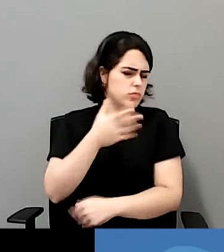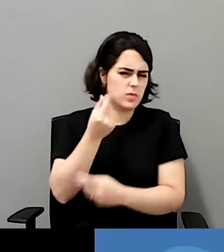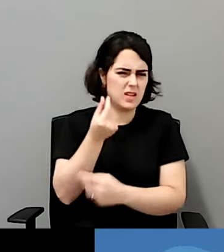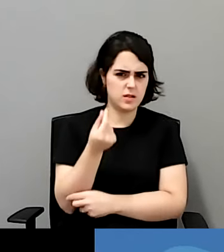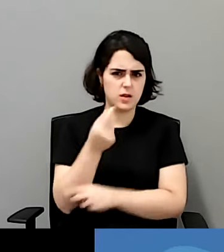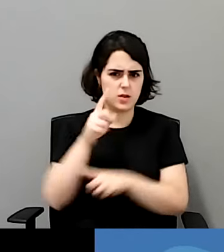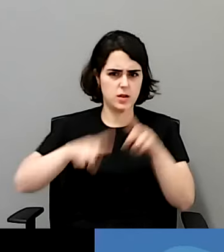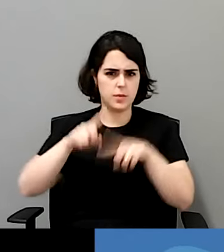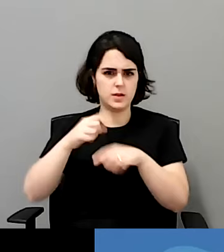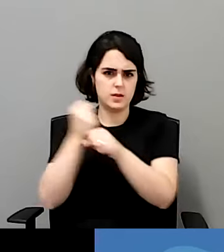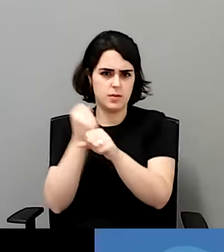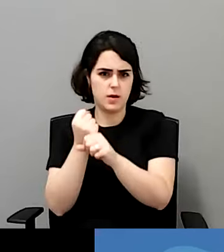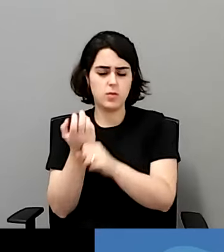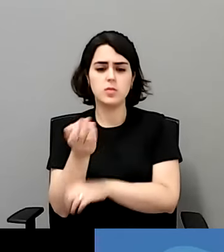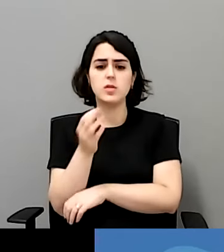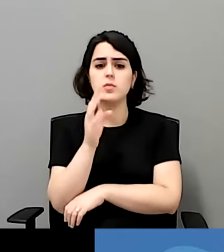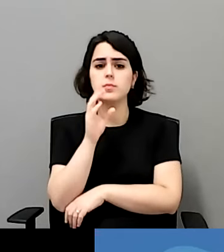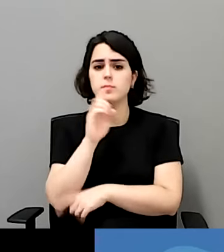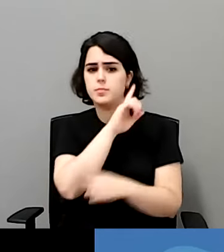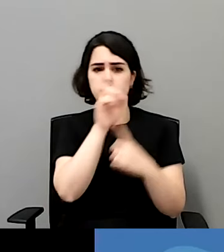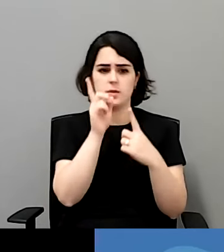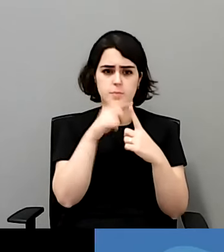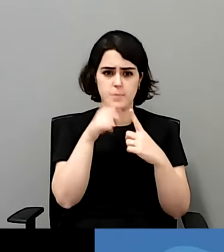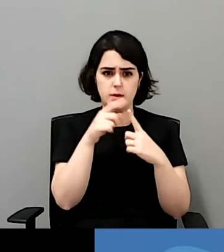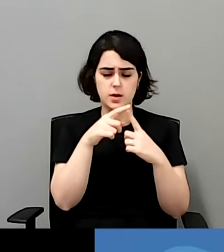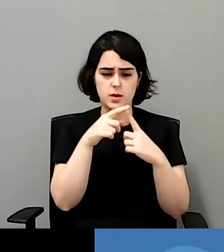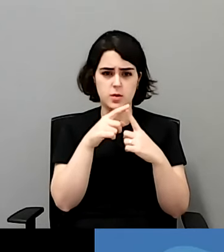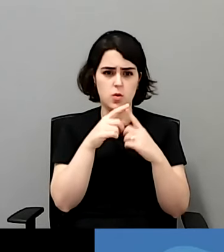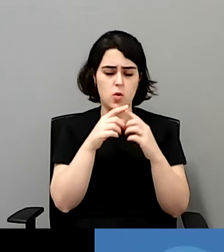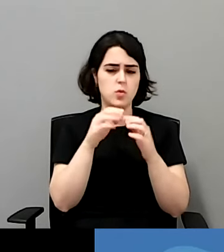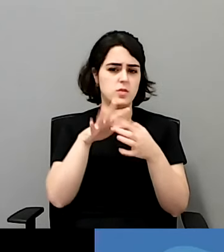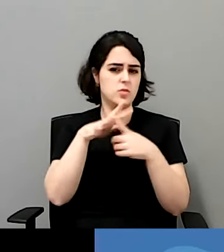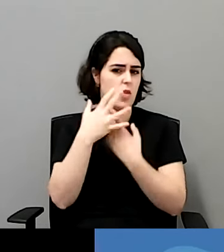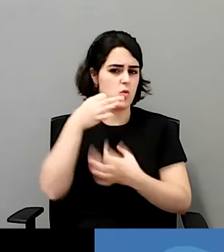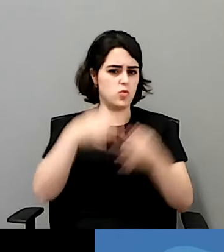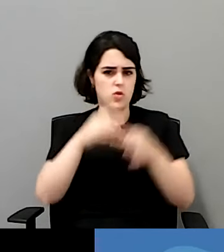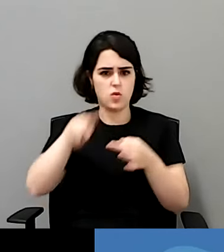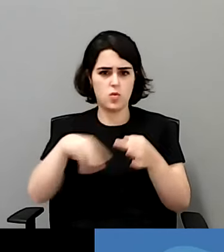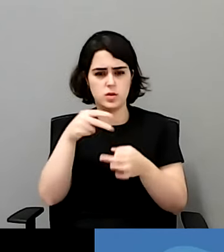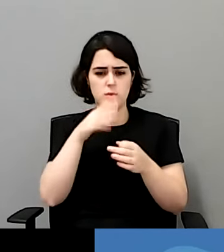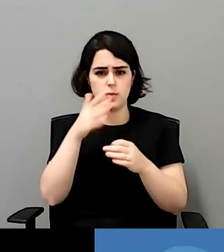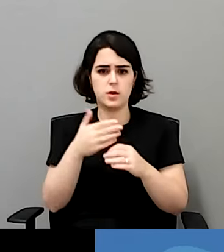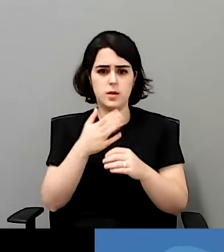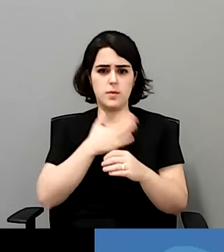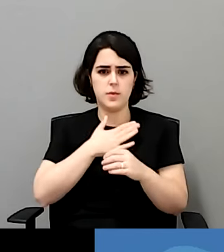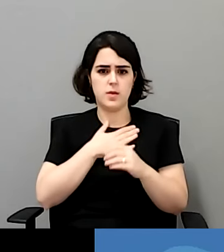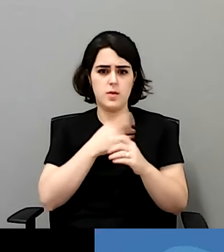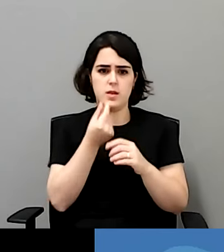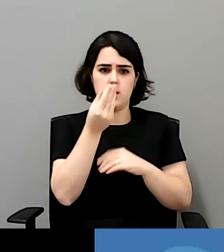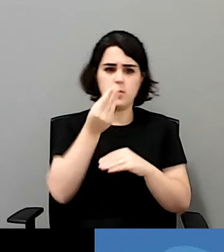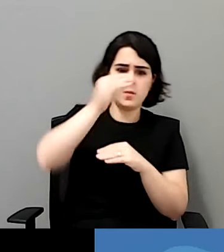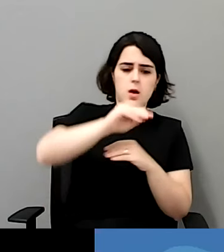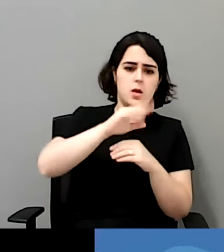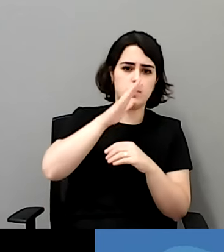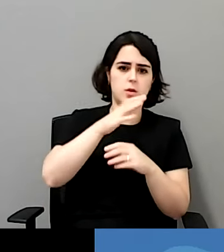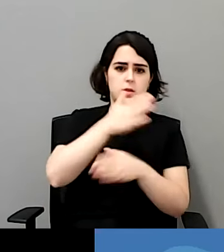injusto. Primero, porque es un sobrecoste debido a mi discapacidad, que mi discapacidad